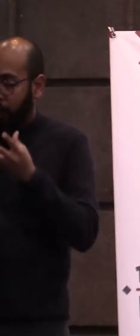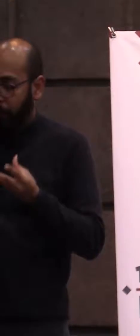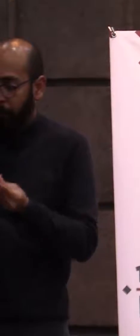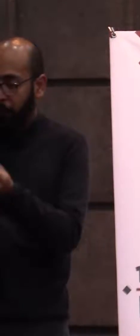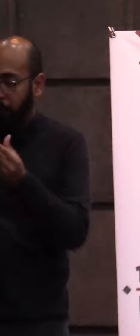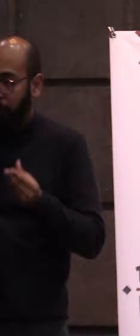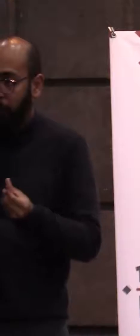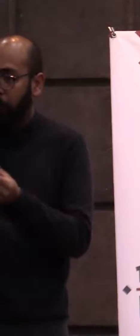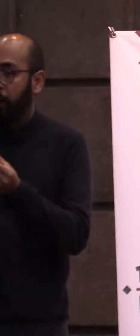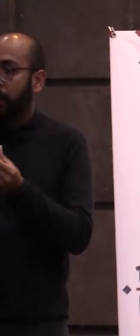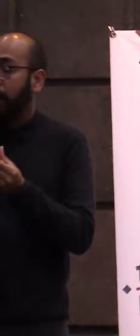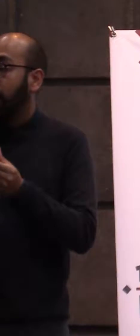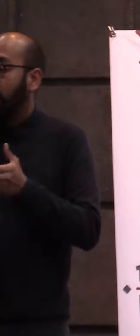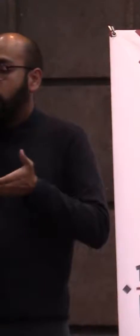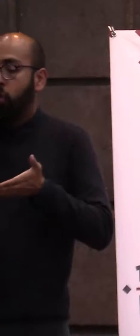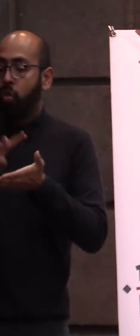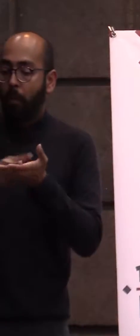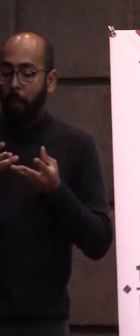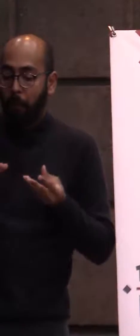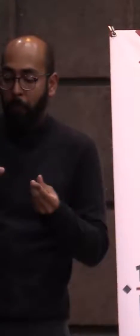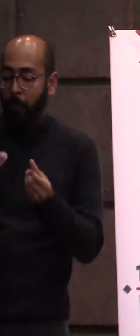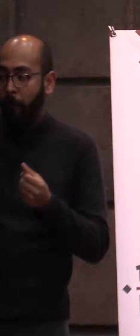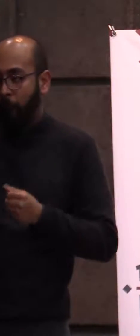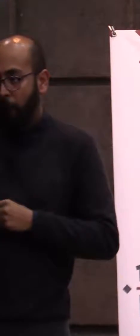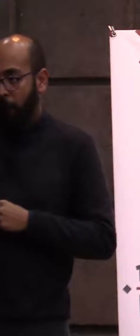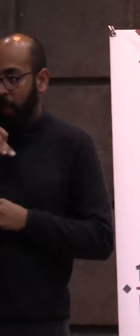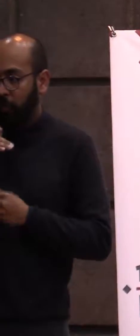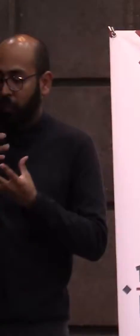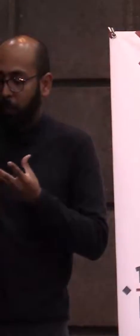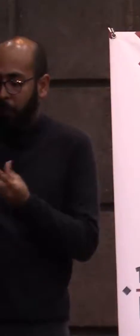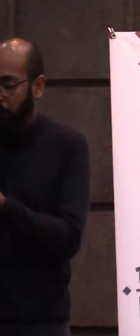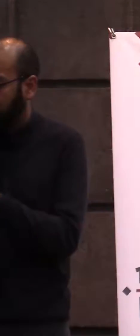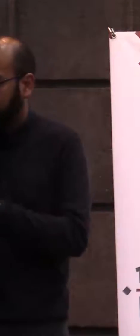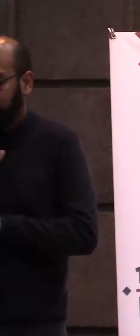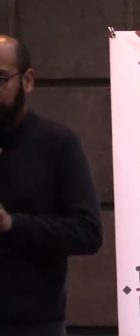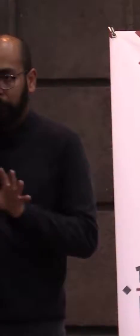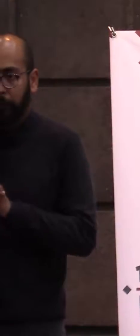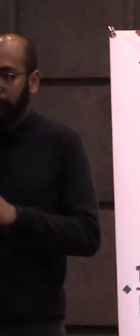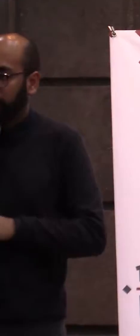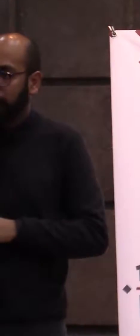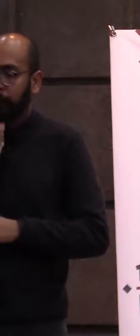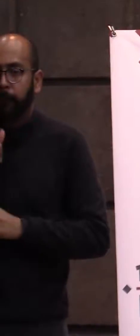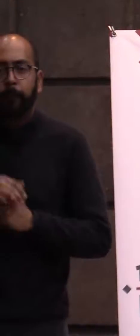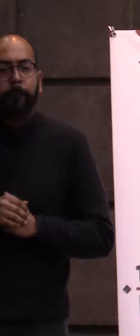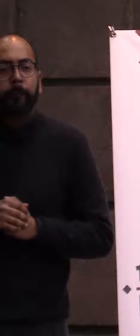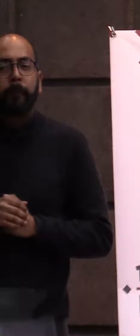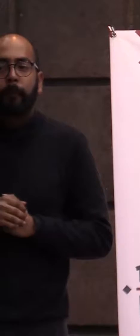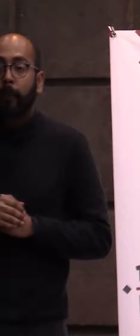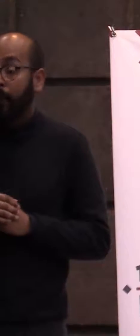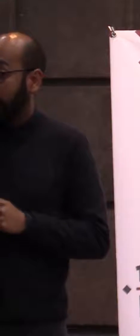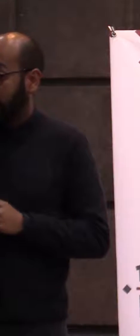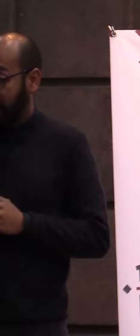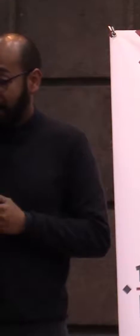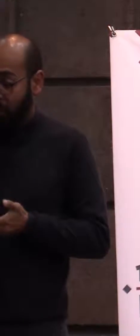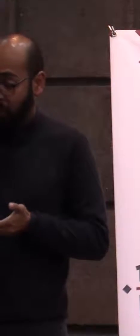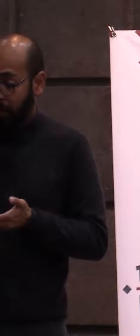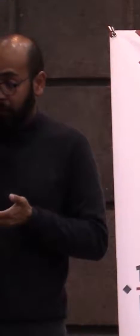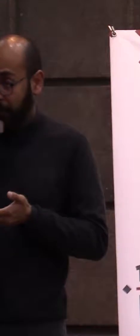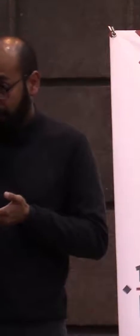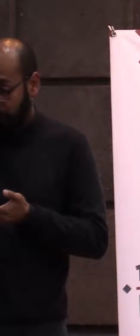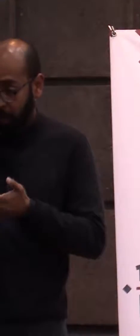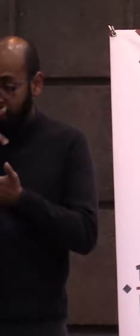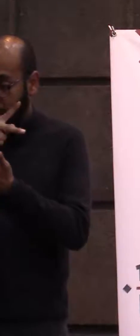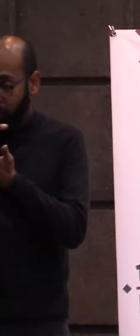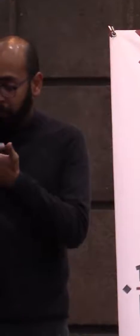evite duplicidades y gastos superfluos. Un presupuesto que destina los recursos a los